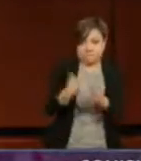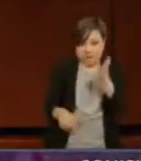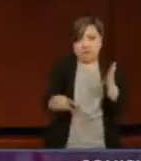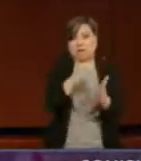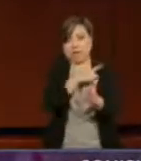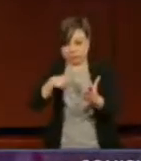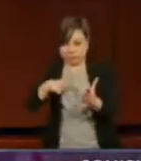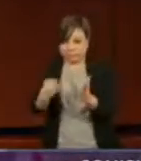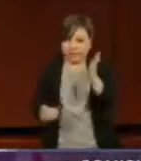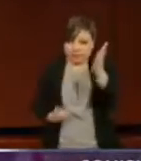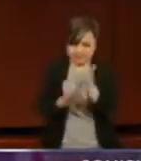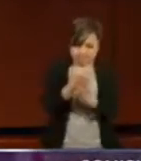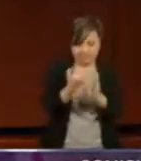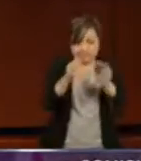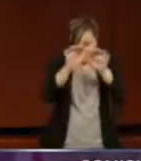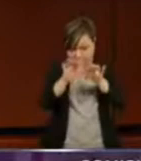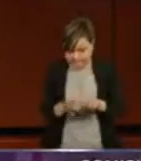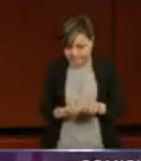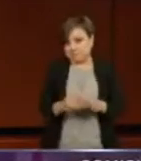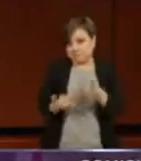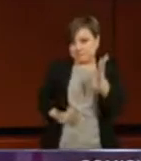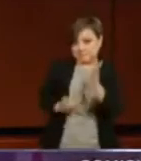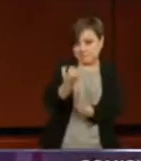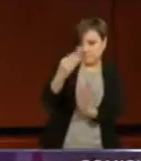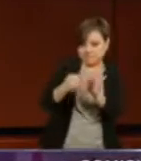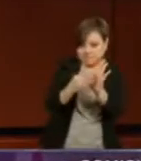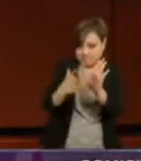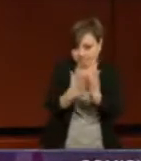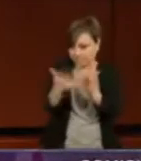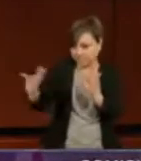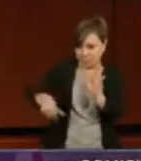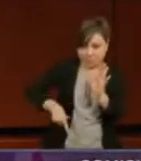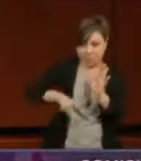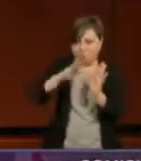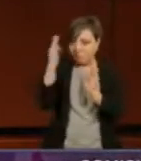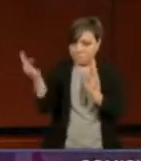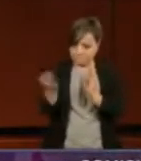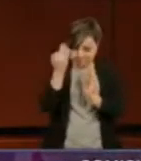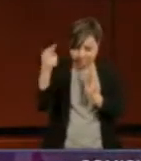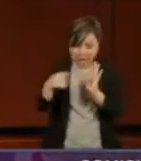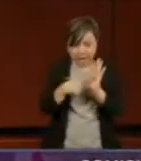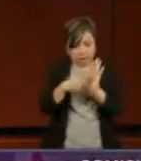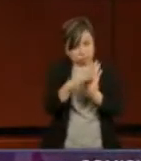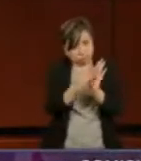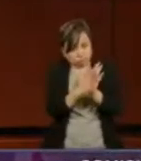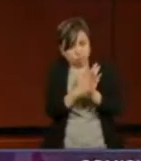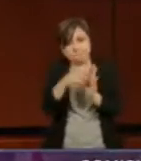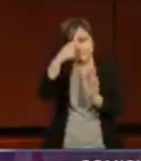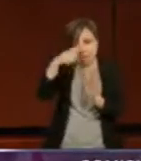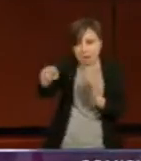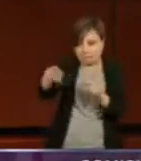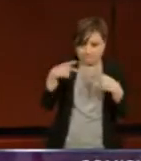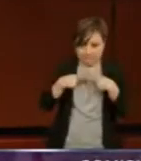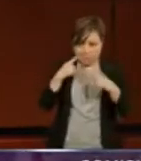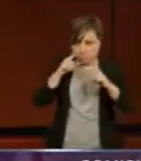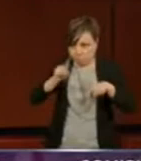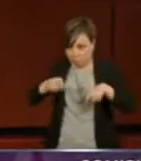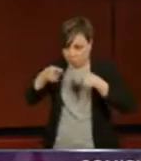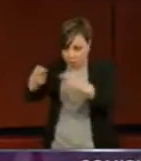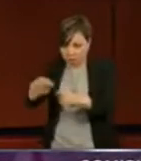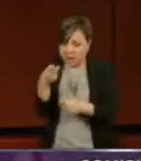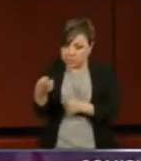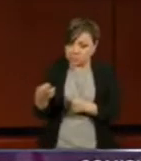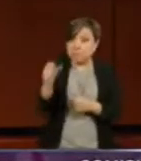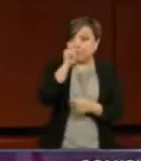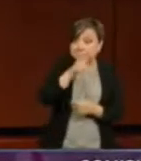a la propuesta enviada por el Ejecutivo Federal, que permita disertar y valorar el nombramiento en cuestión. Consecuentemente, al